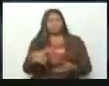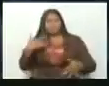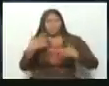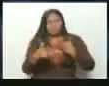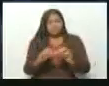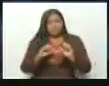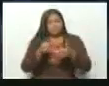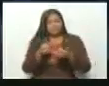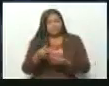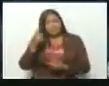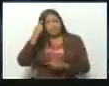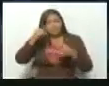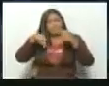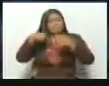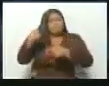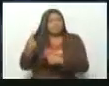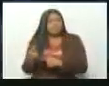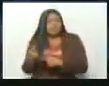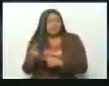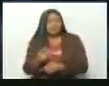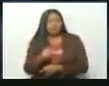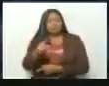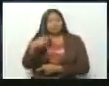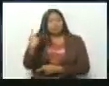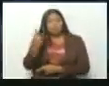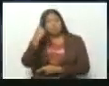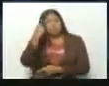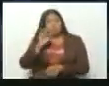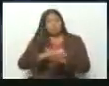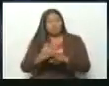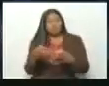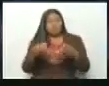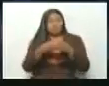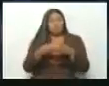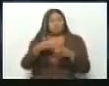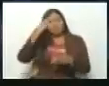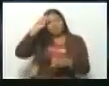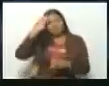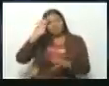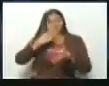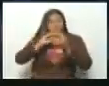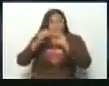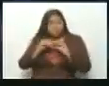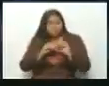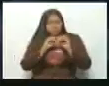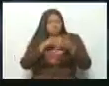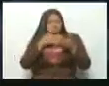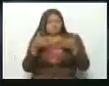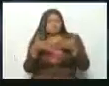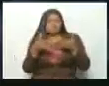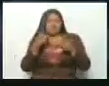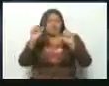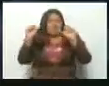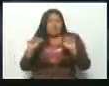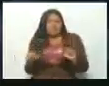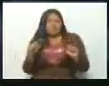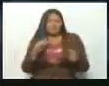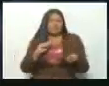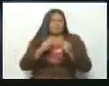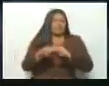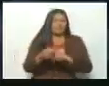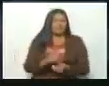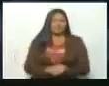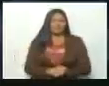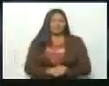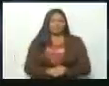va a arrancar el día de mañana, un solo día, porque la delegación cubana tuvo que modificar un poco la agenda. Mañana